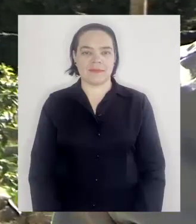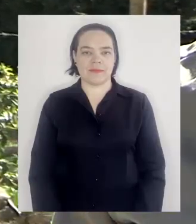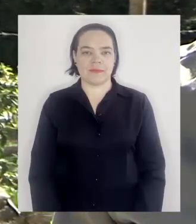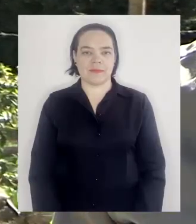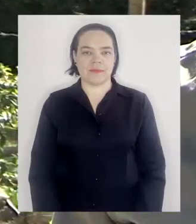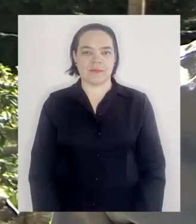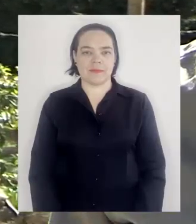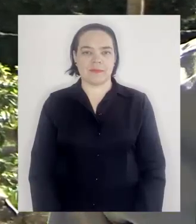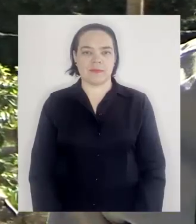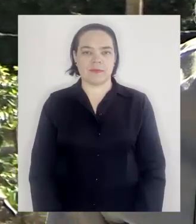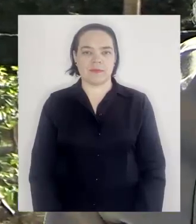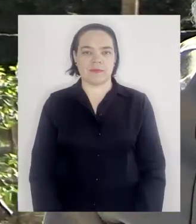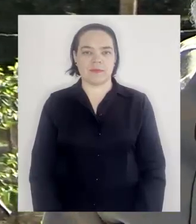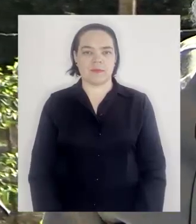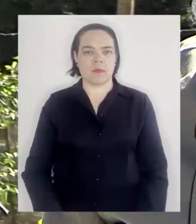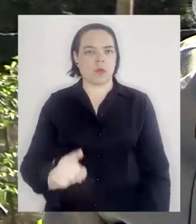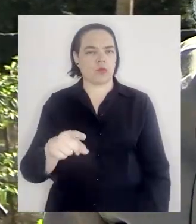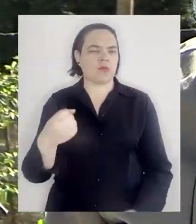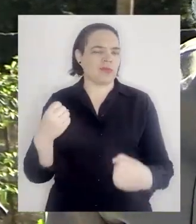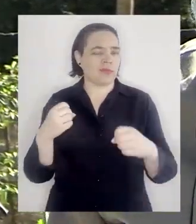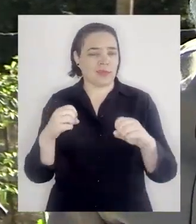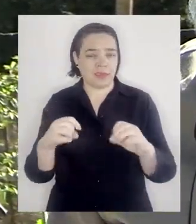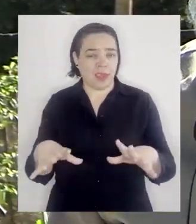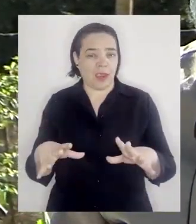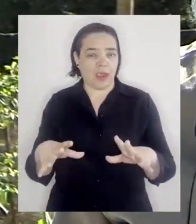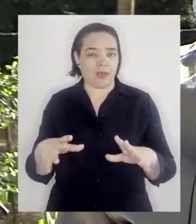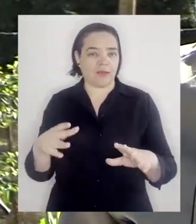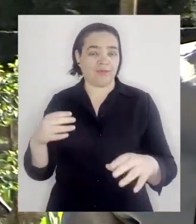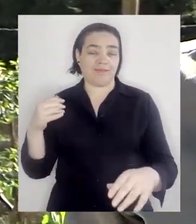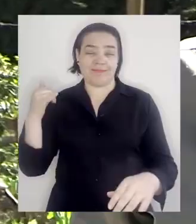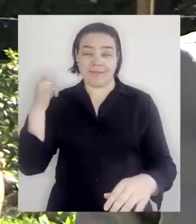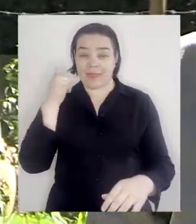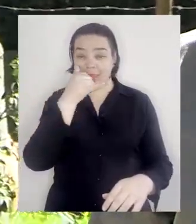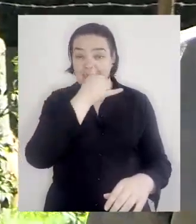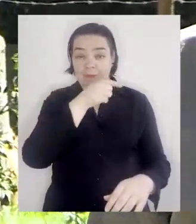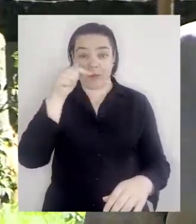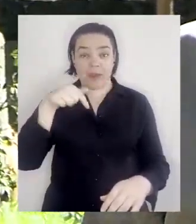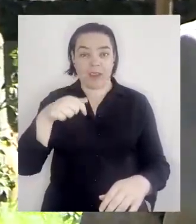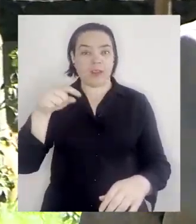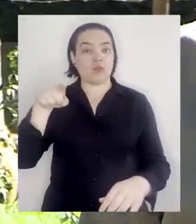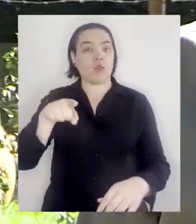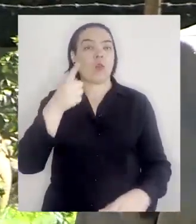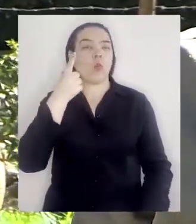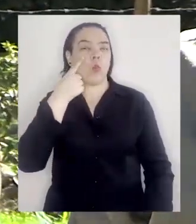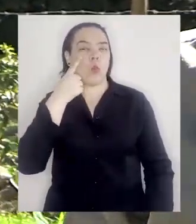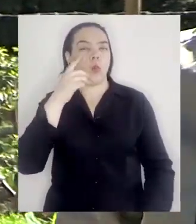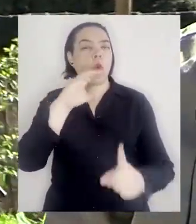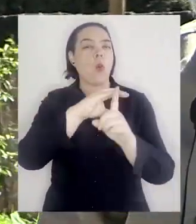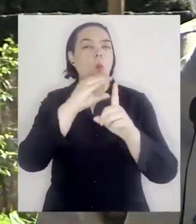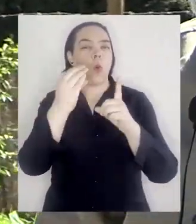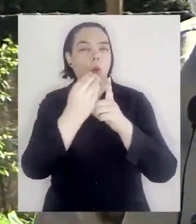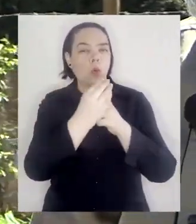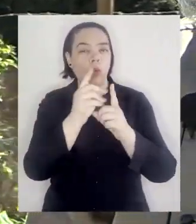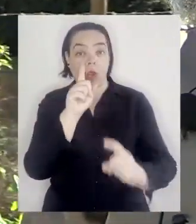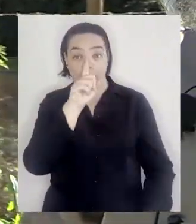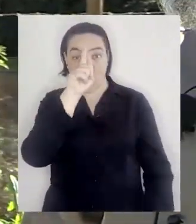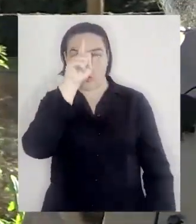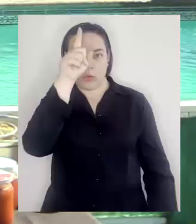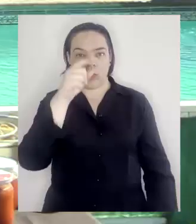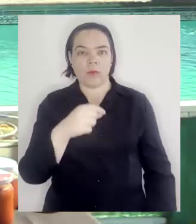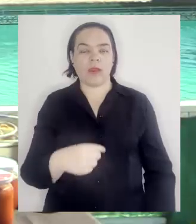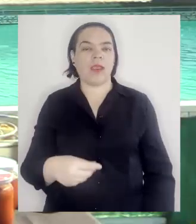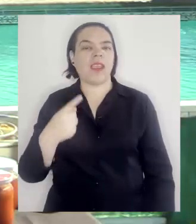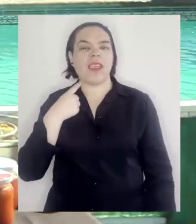Yo creo que tú ya llevas mucho tiempo acá, ya sabes nuestra costumbre, cultura. ¿Qué más te ha gustado de aparte